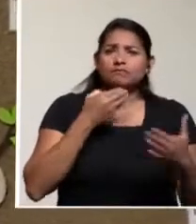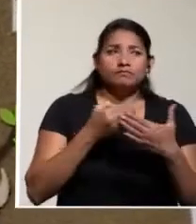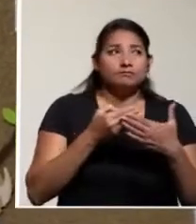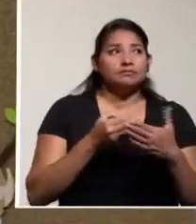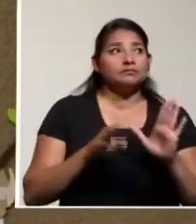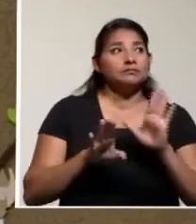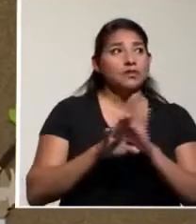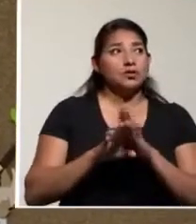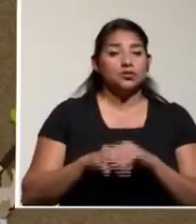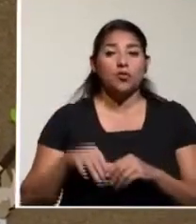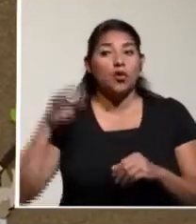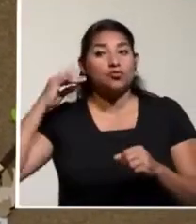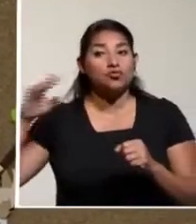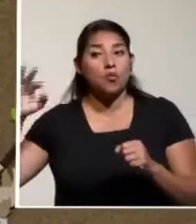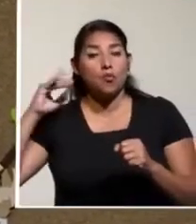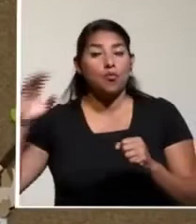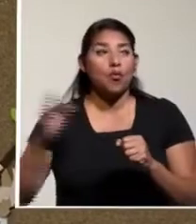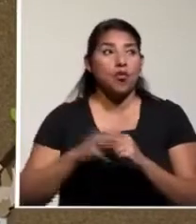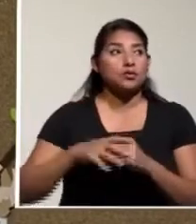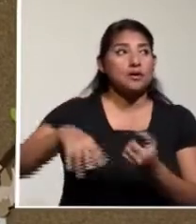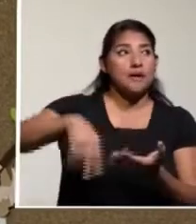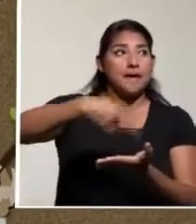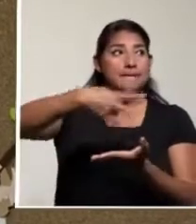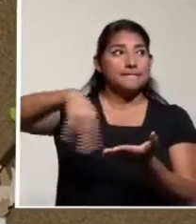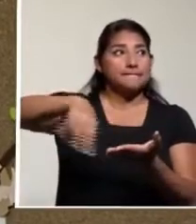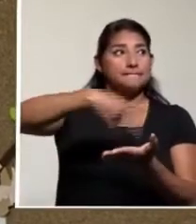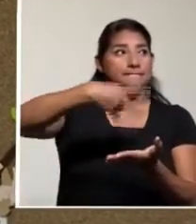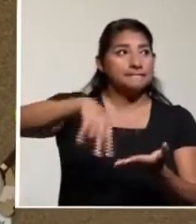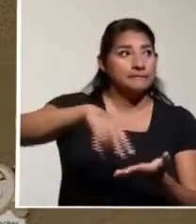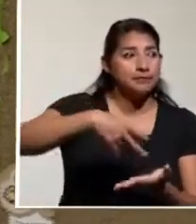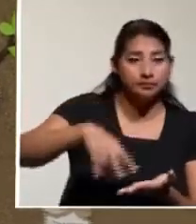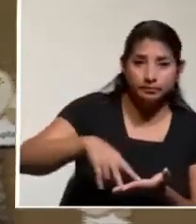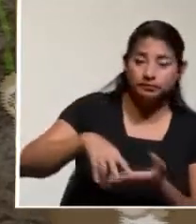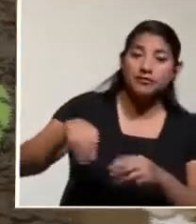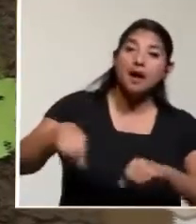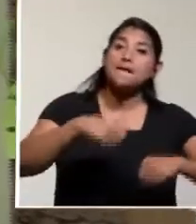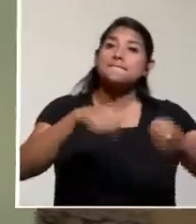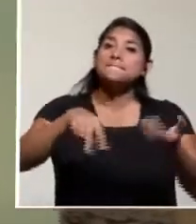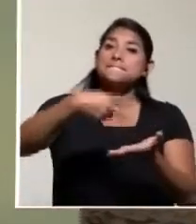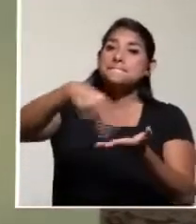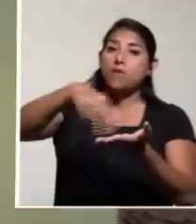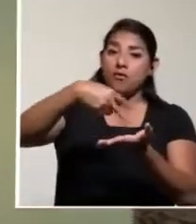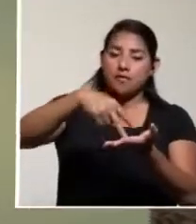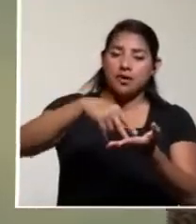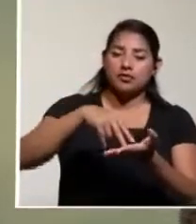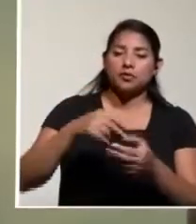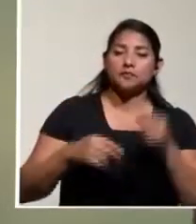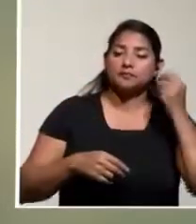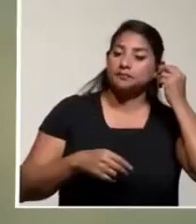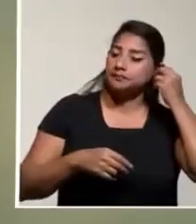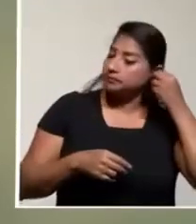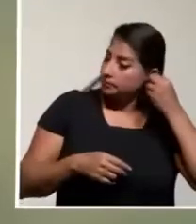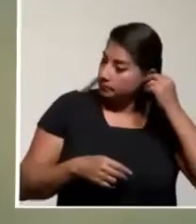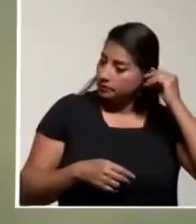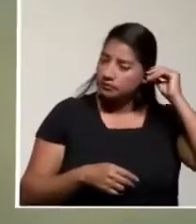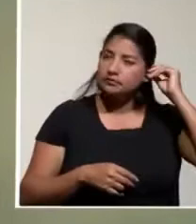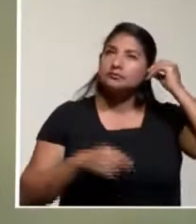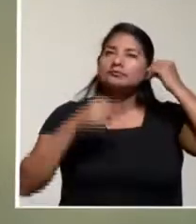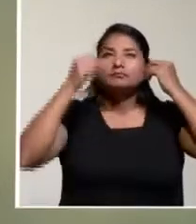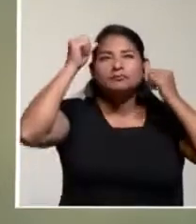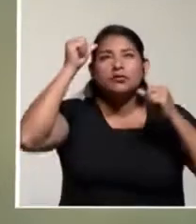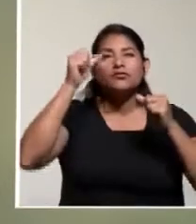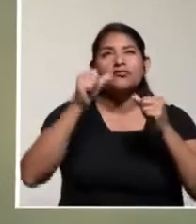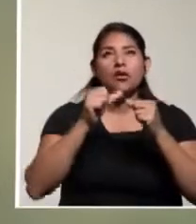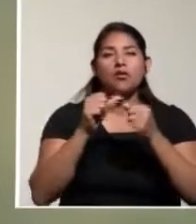unas pistas. Ajá. Del baile, se llama el baile del movimiento. Ah, muy bien. Yo voy a tratar de acordarme